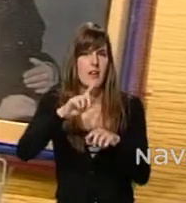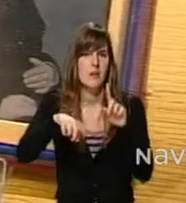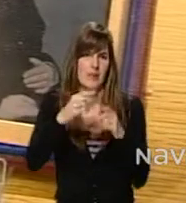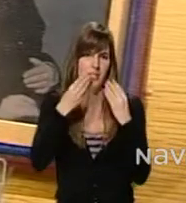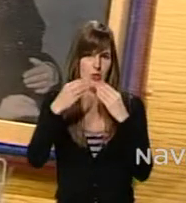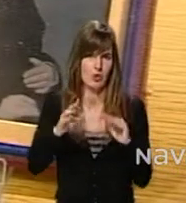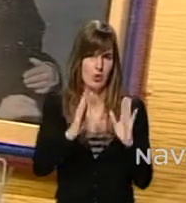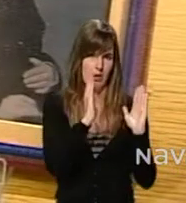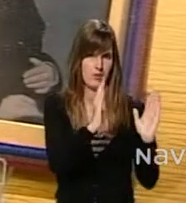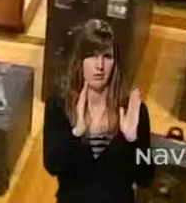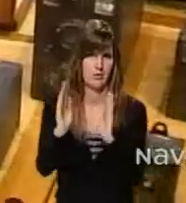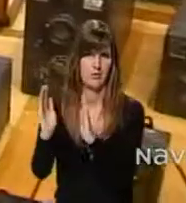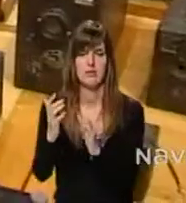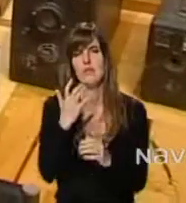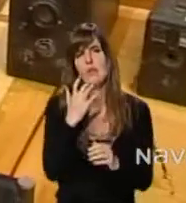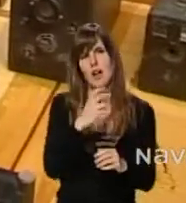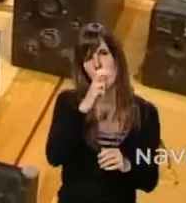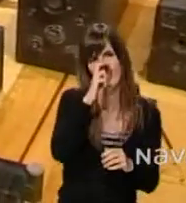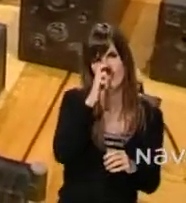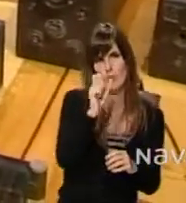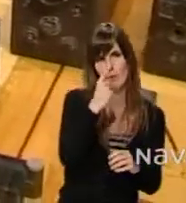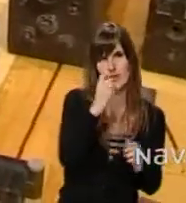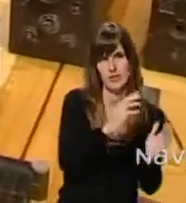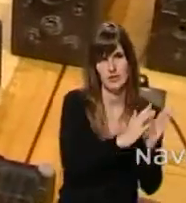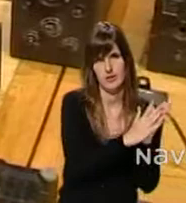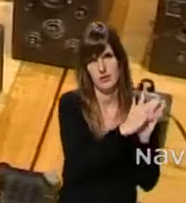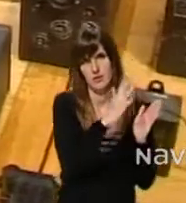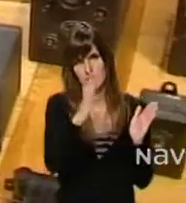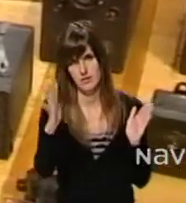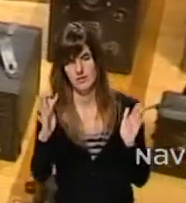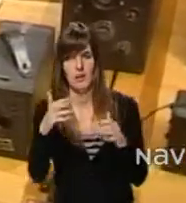histórica. De atrás, o de adelante hacia atrás,